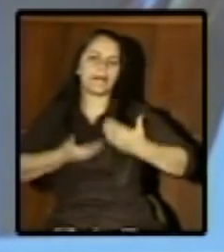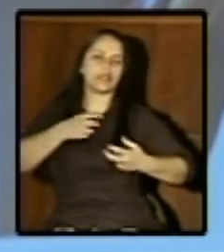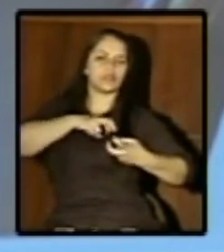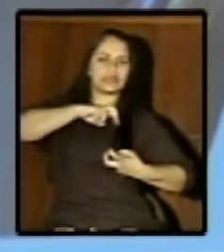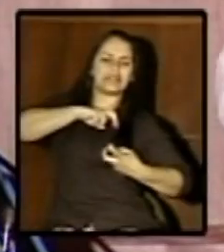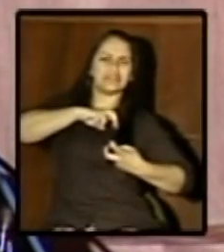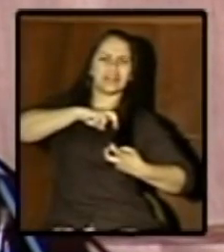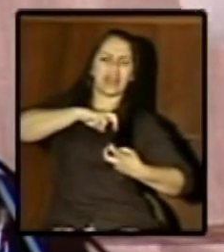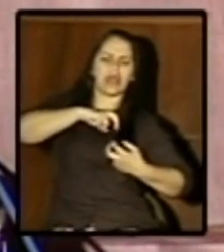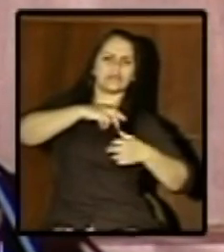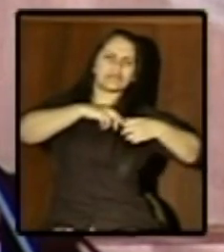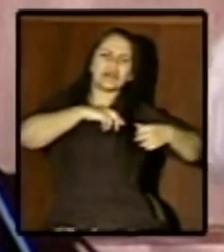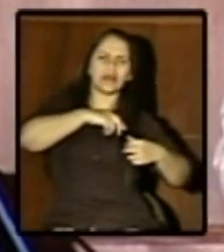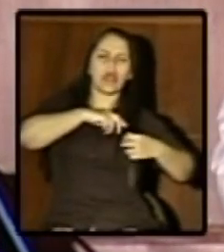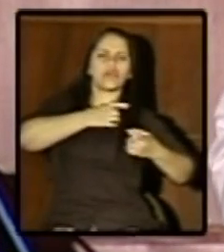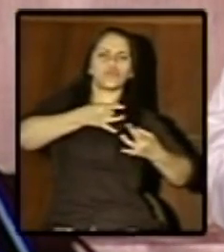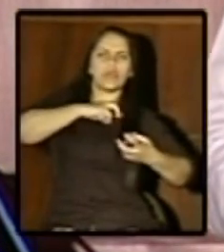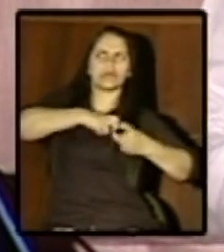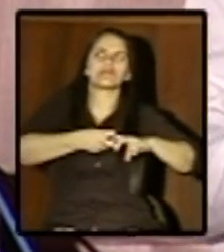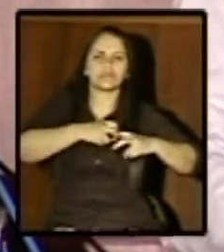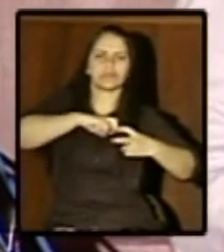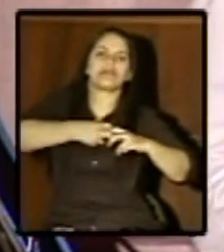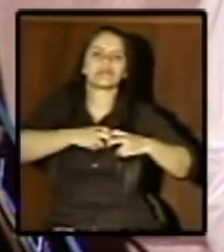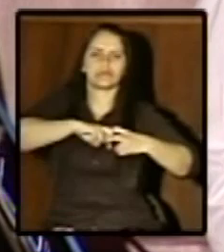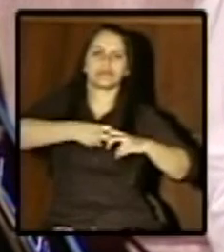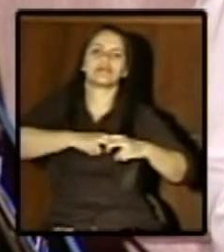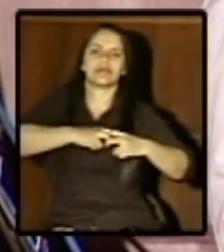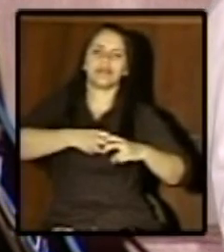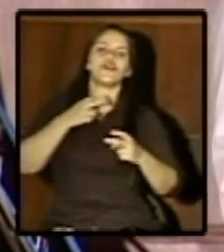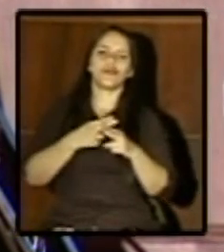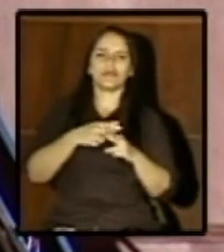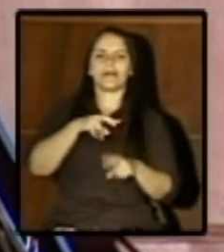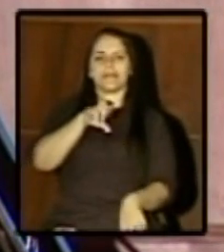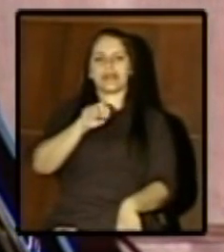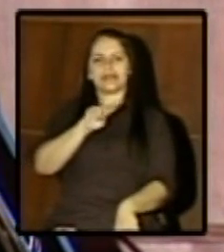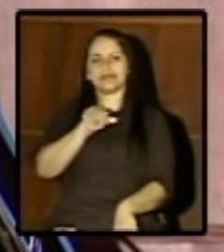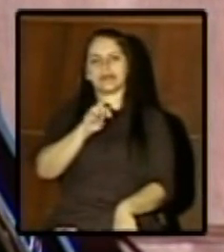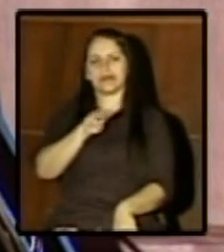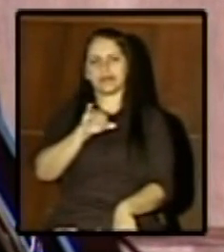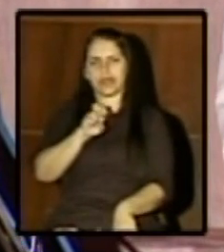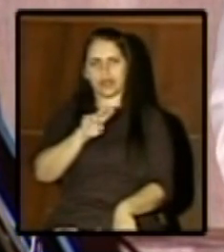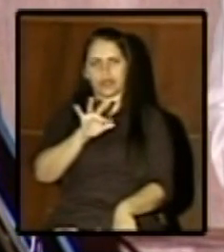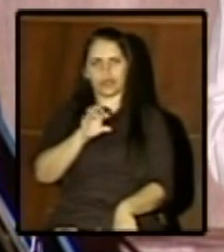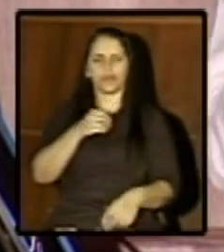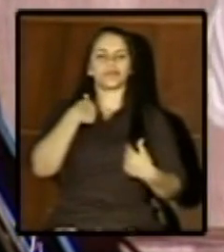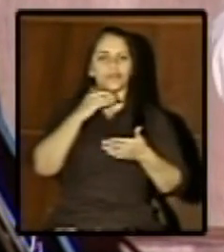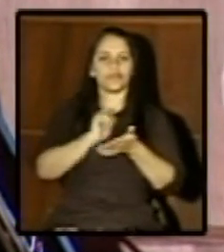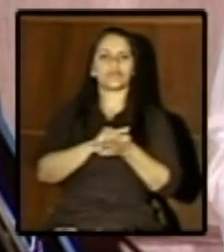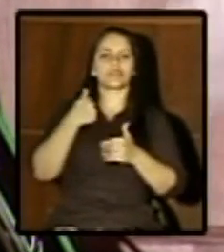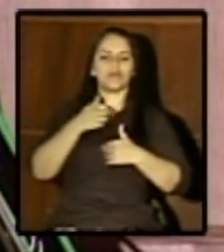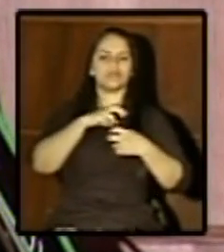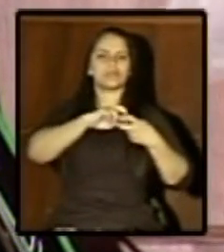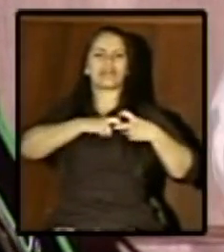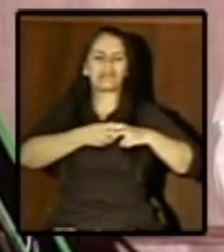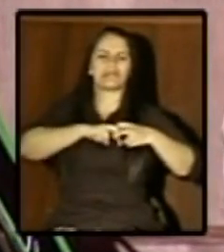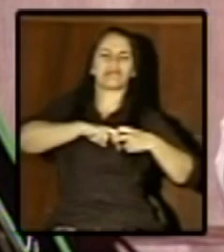acromion. Resulta que hay acromions que son muy tirados para abajo, que son así. Entonces, si yo hago así, rápidamente en el movimiento, me va a chocar.